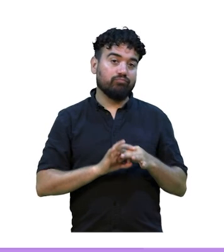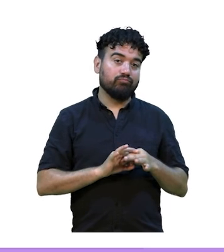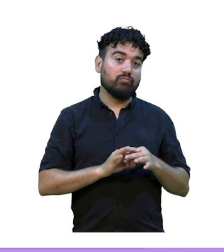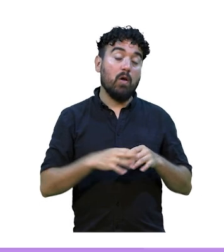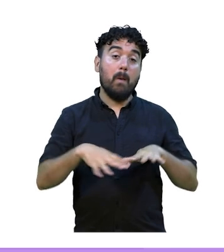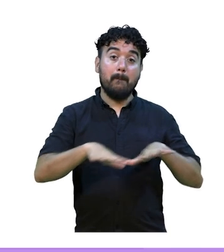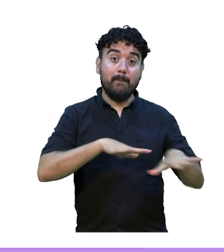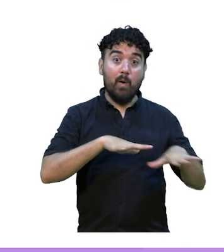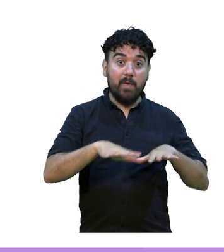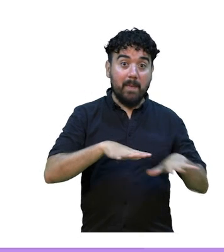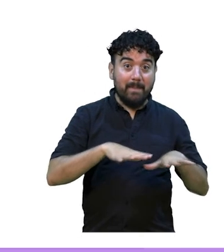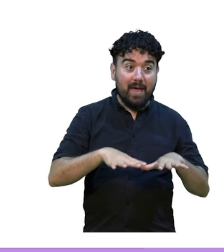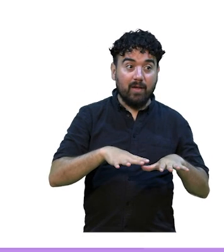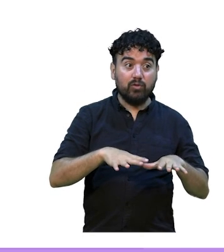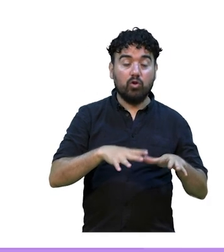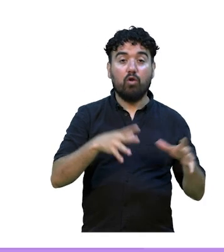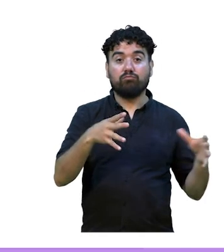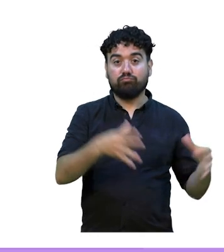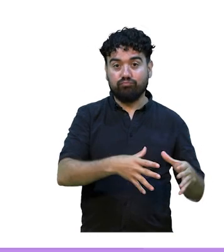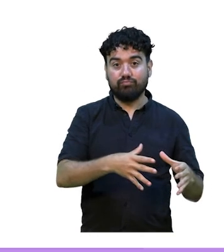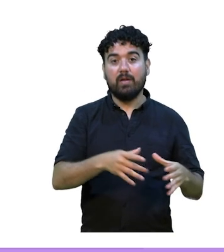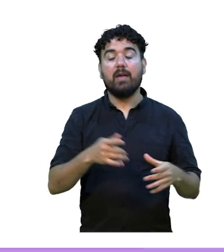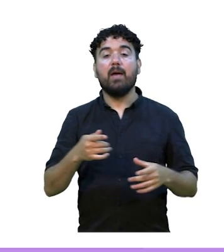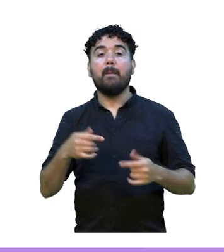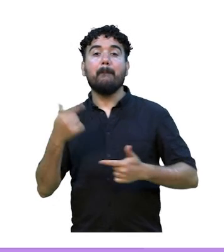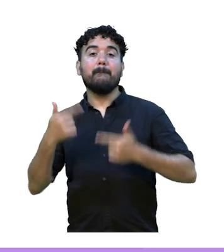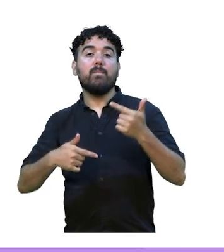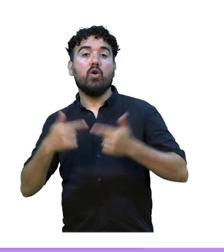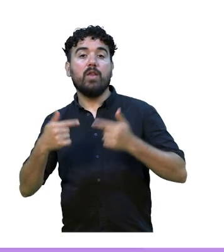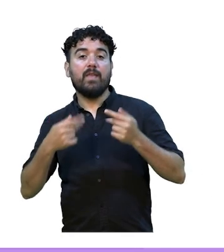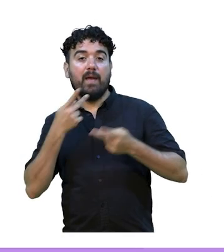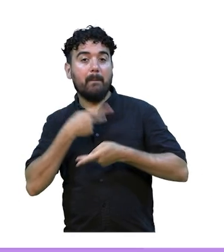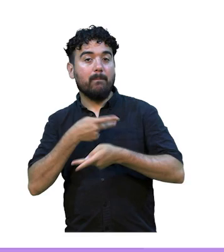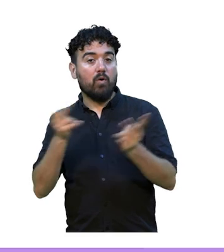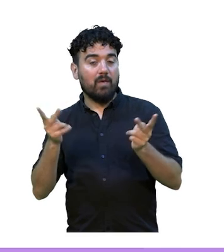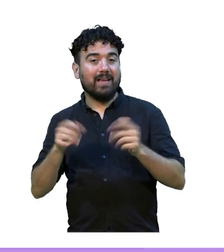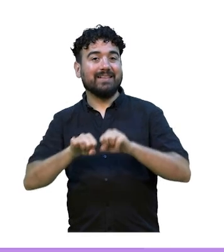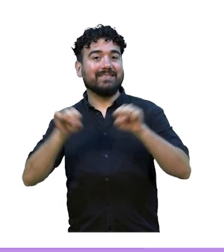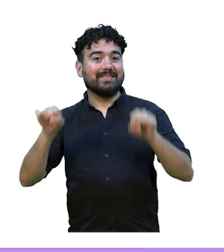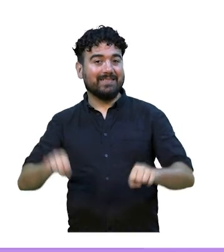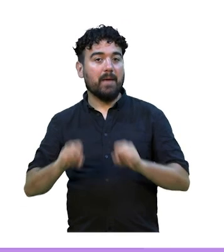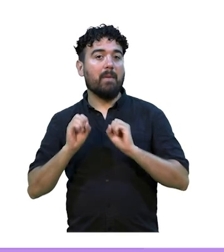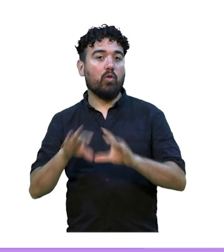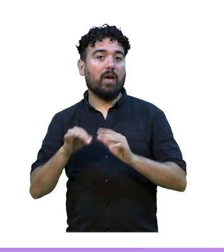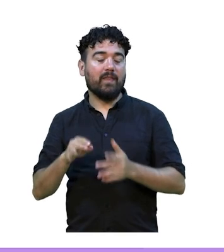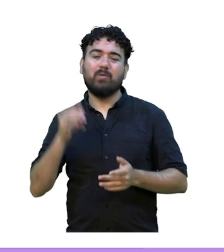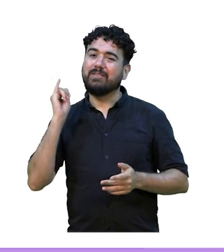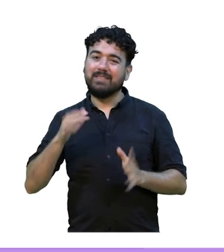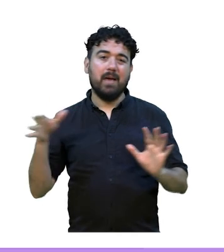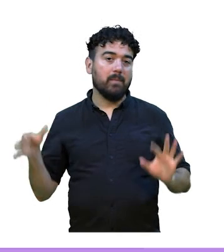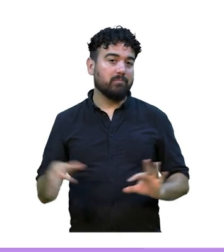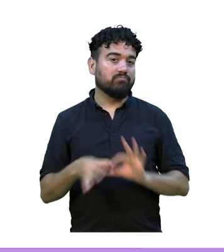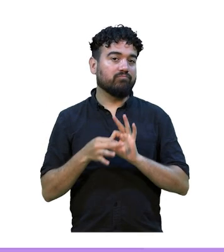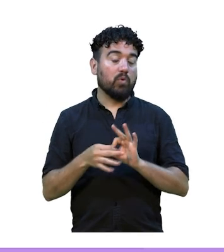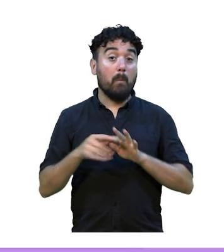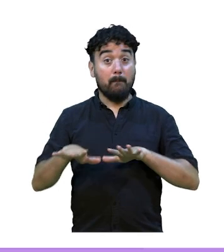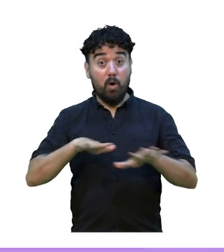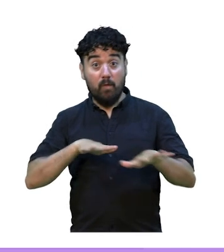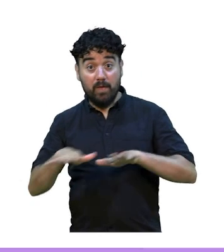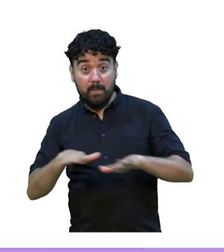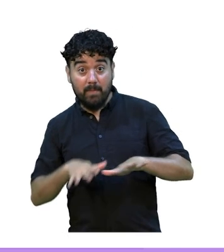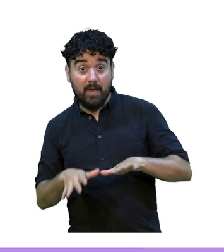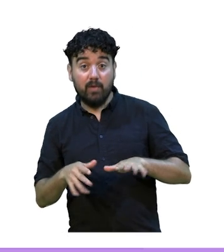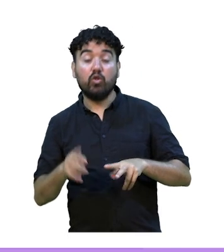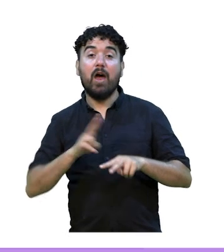una articulación entre los movimientos sociales y las políticas públicas y el sistema educativo. Siempre han ido de la